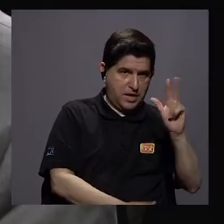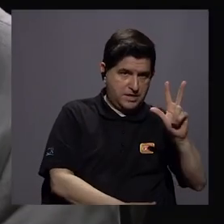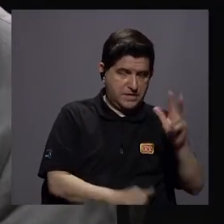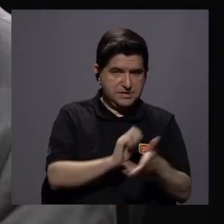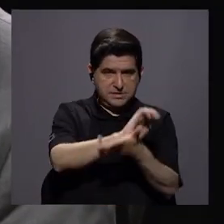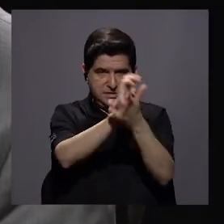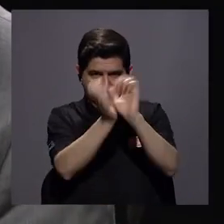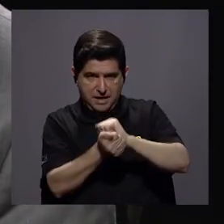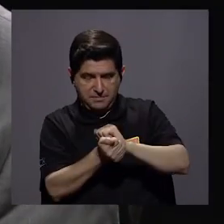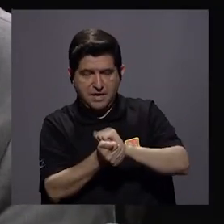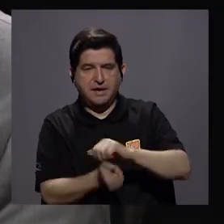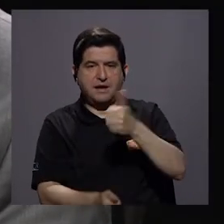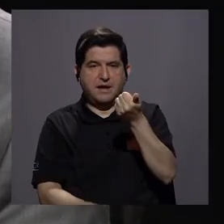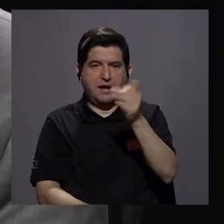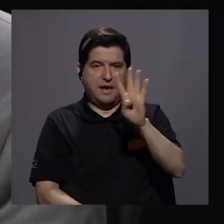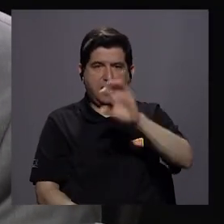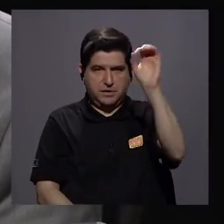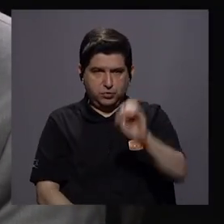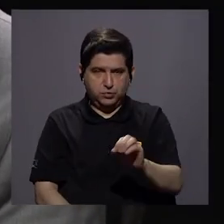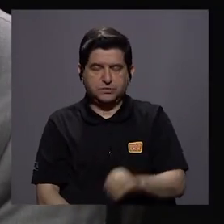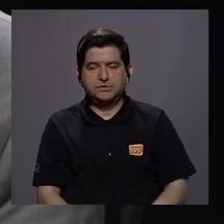aumentarlo en 1%. Entonces,